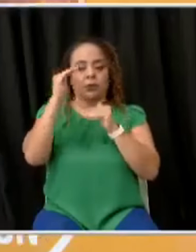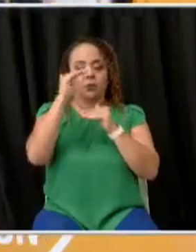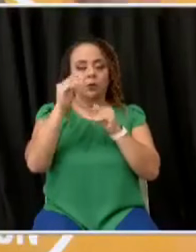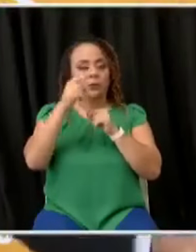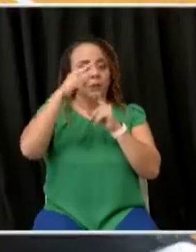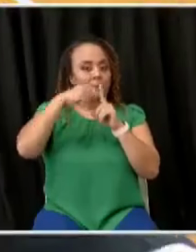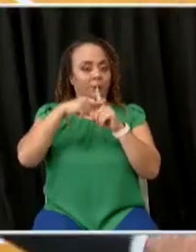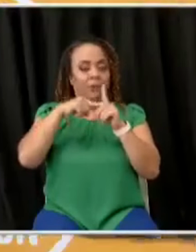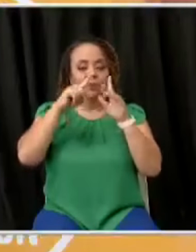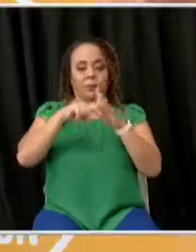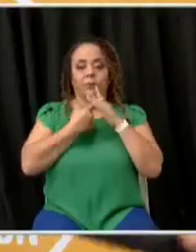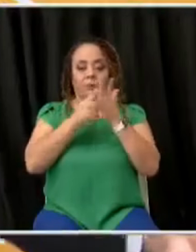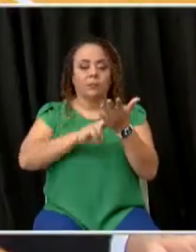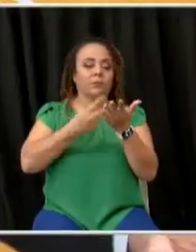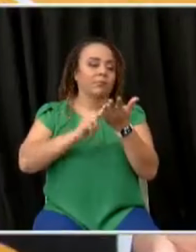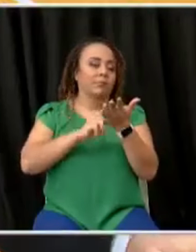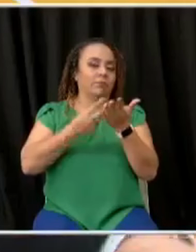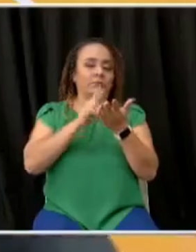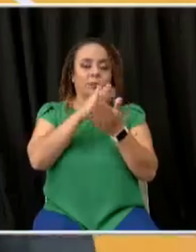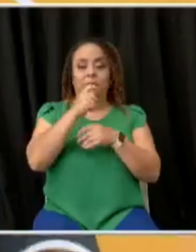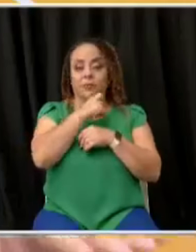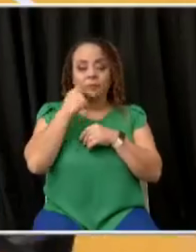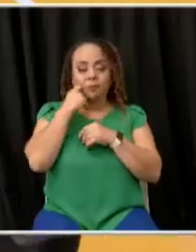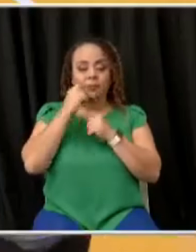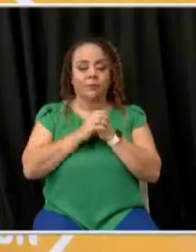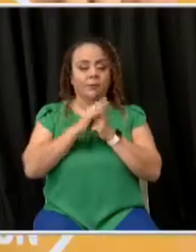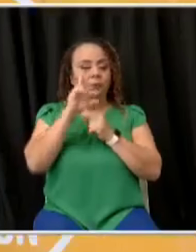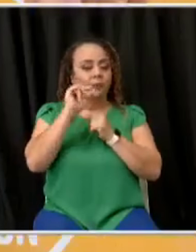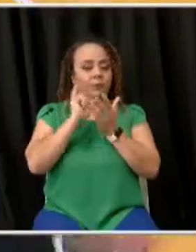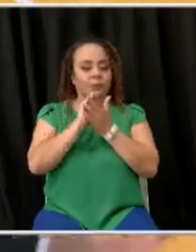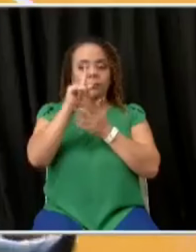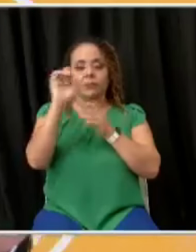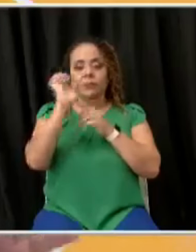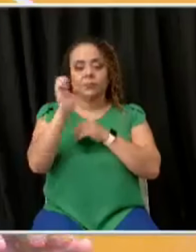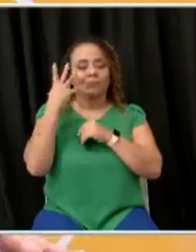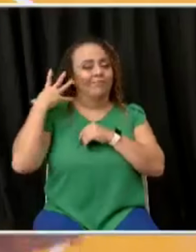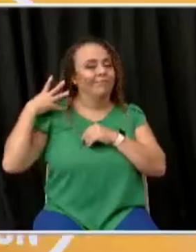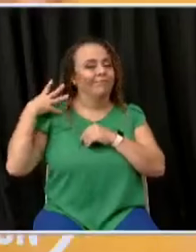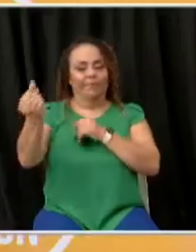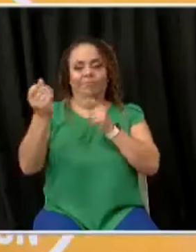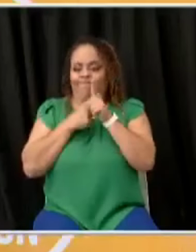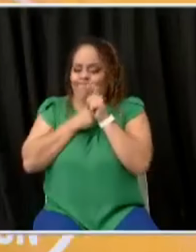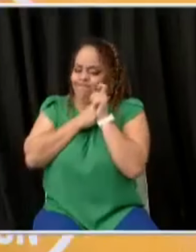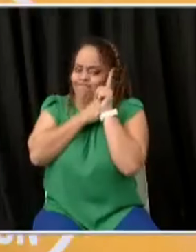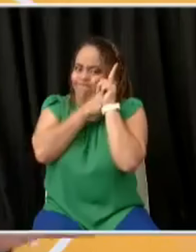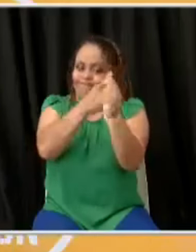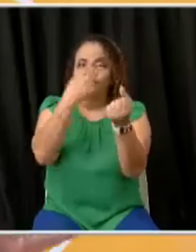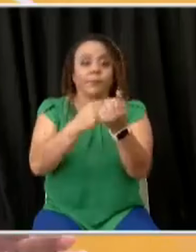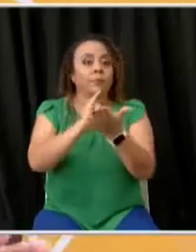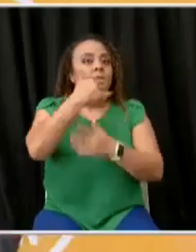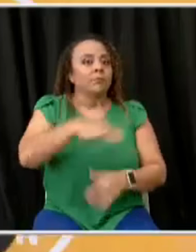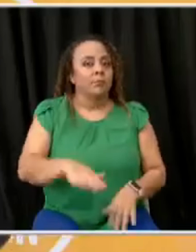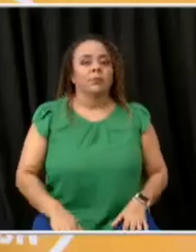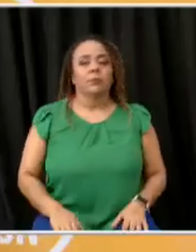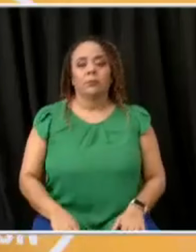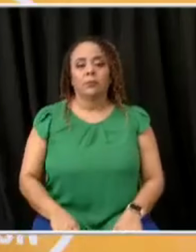temperatura, empezó a convulsionar y está seca, no, eso es una emergencia y salga corriendo para el hospital porque eso es malo, eso es